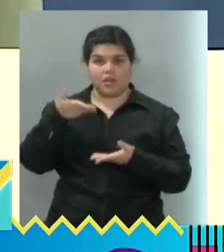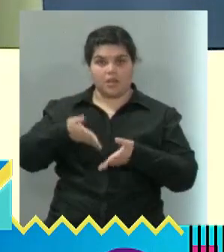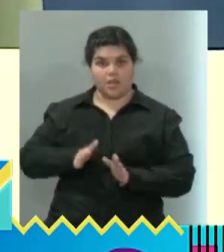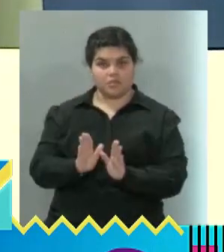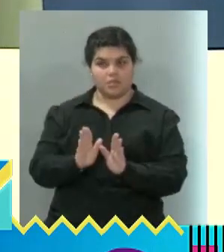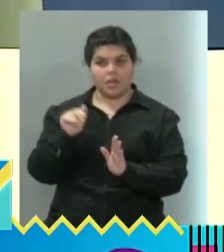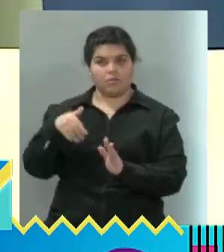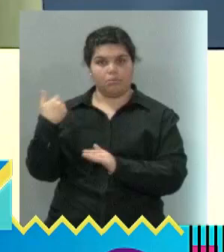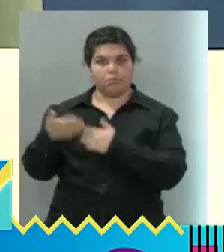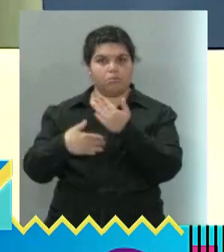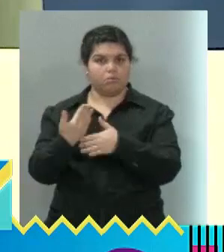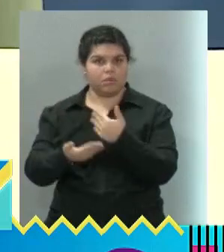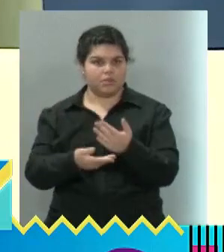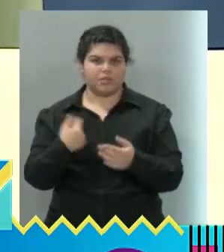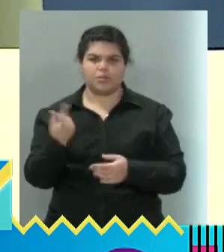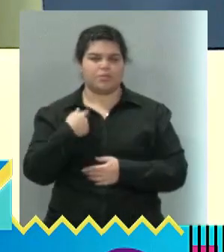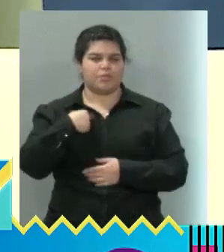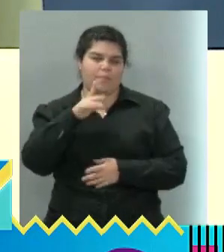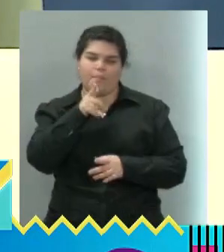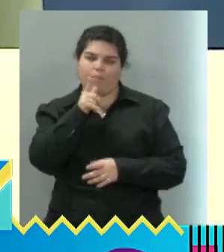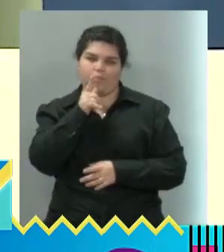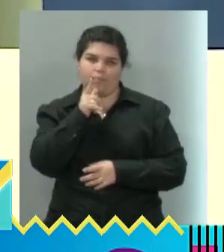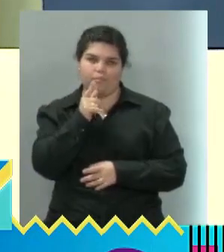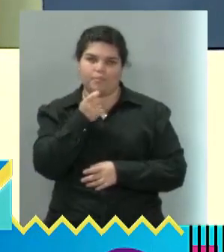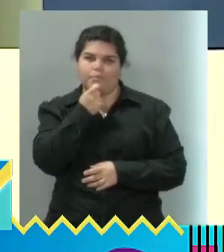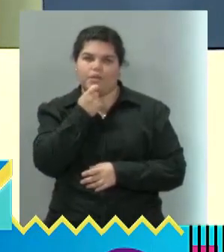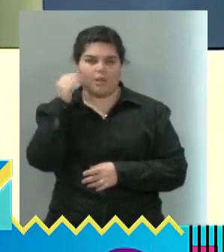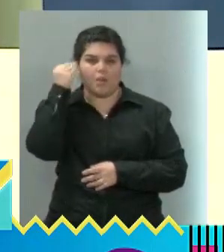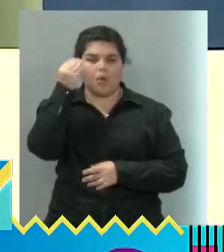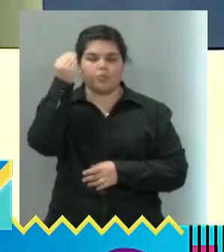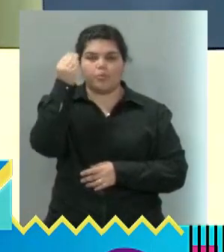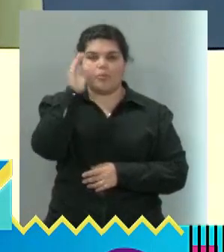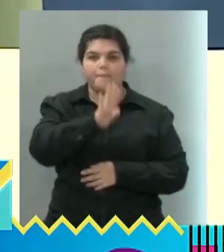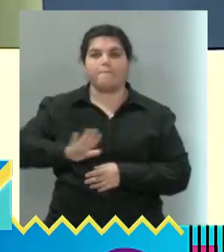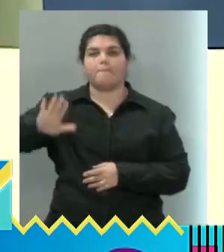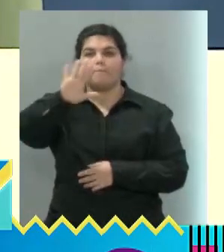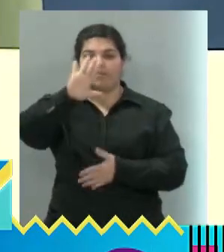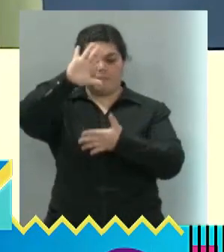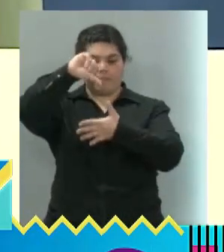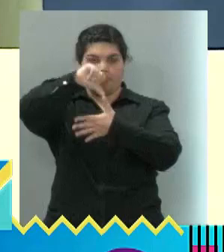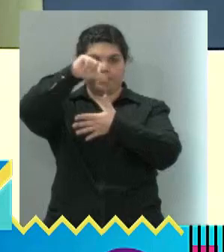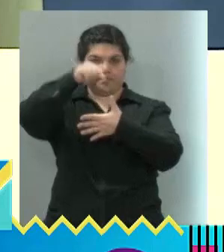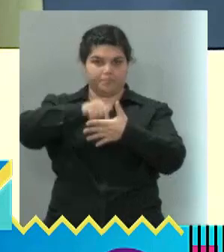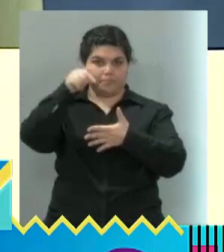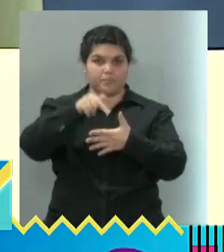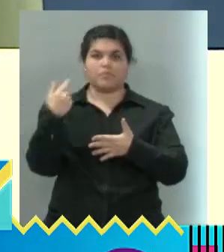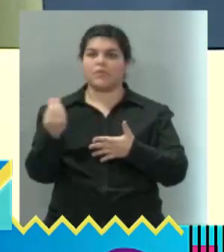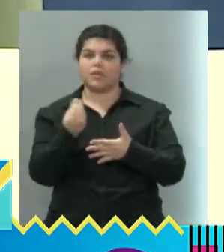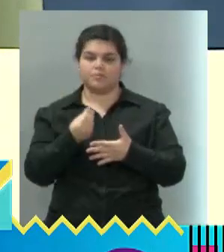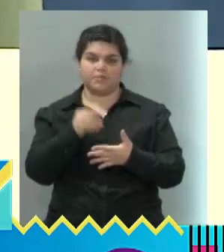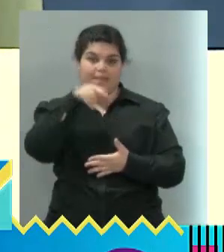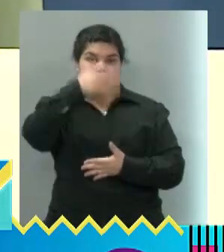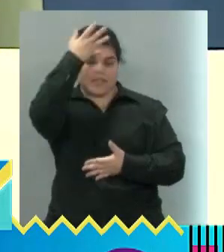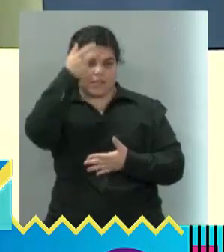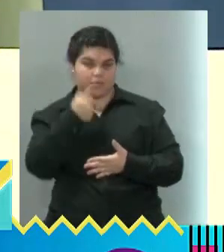así como si nosotros imaginamos en este momento un mapa de América del Sur, nosotros decimos, bueno, todo este movimiento de San Martín,